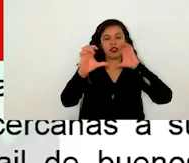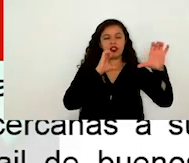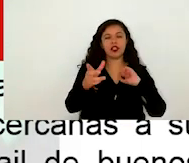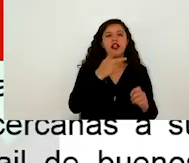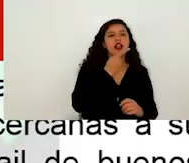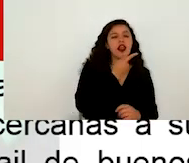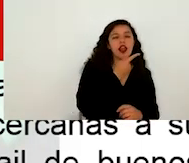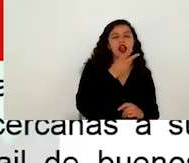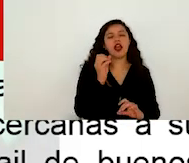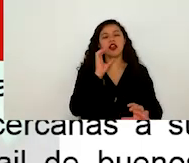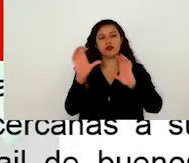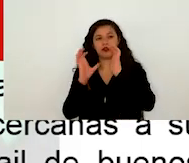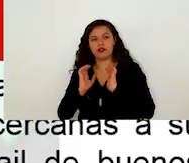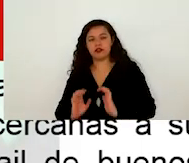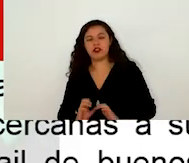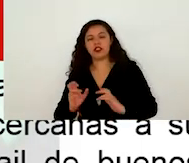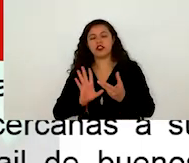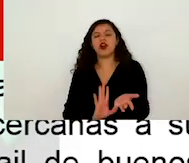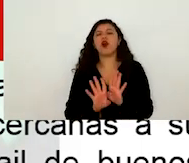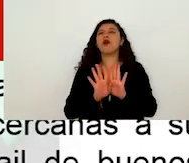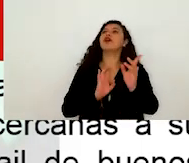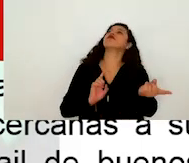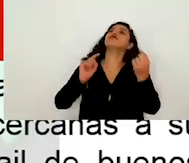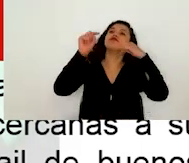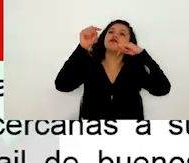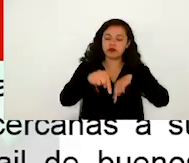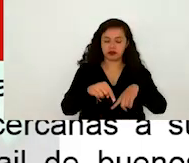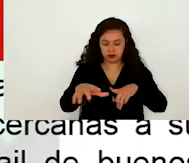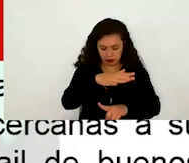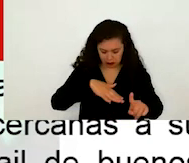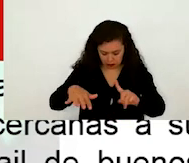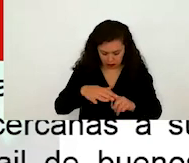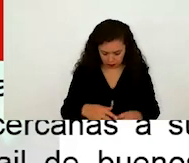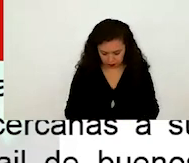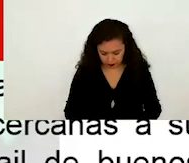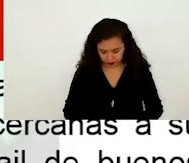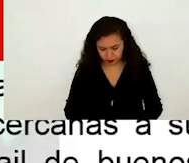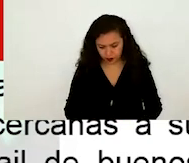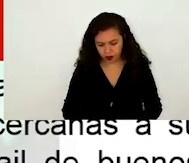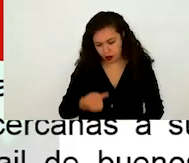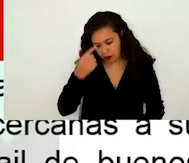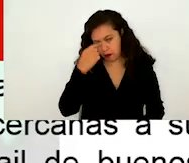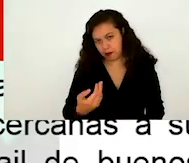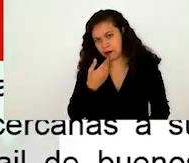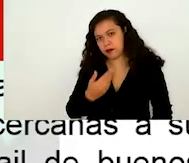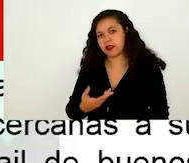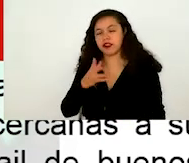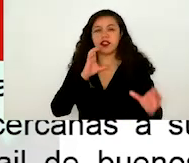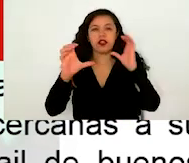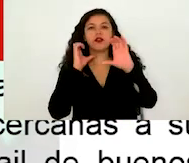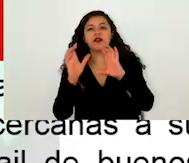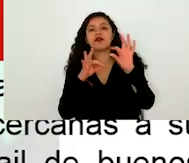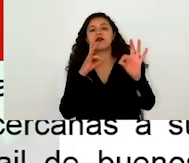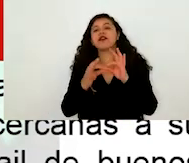de esta parte empática de esta situación asertiva es parte de la comunicación y que